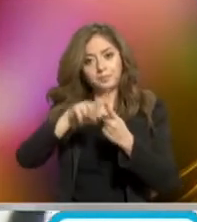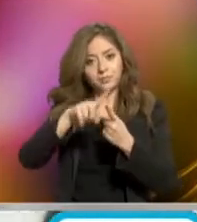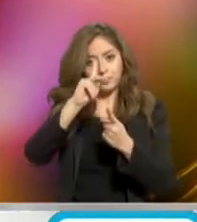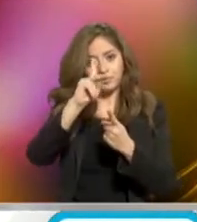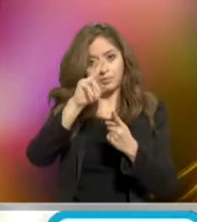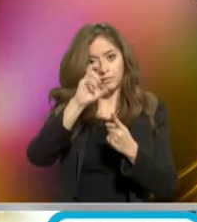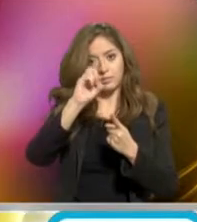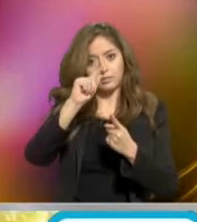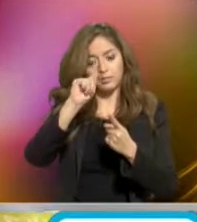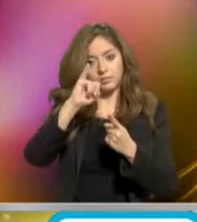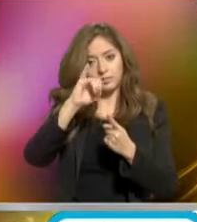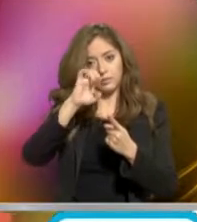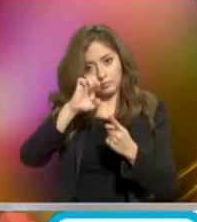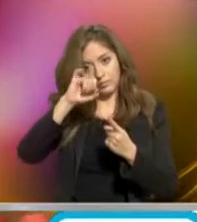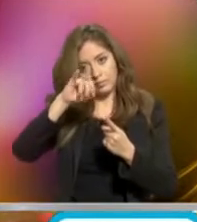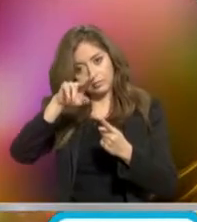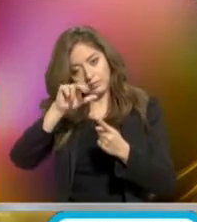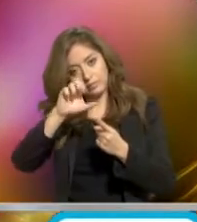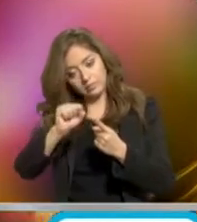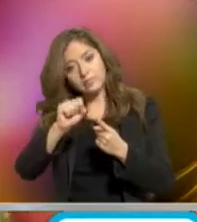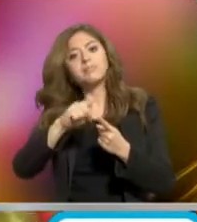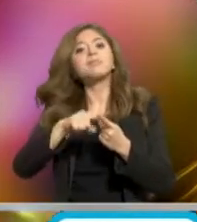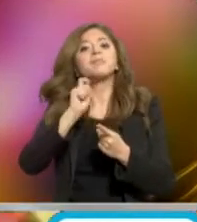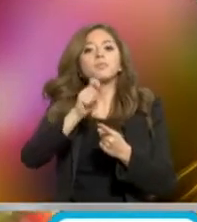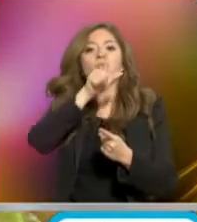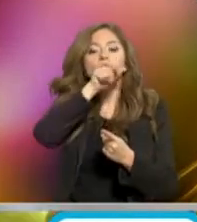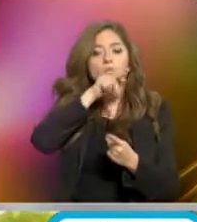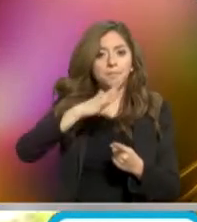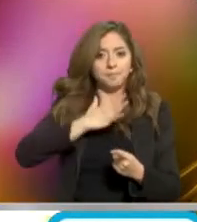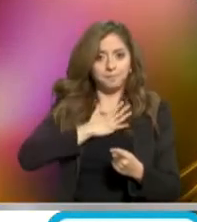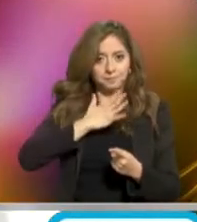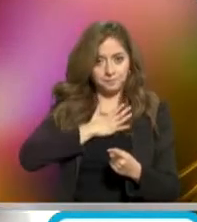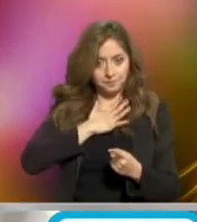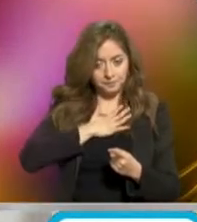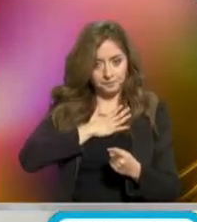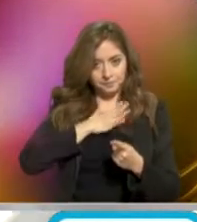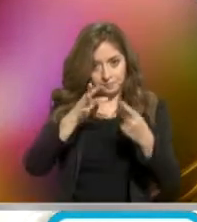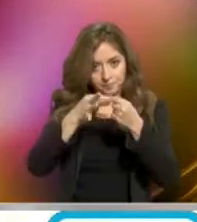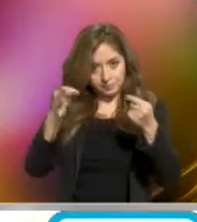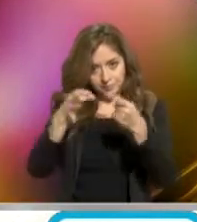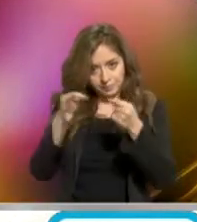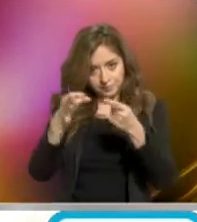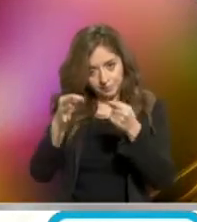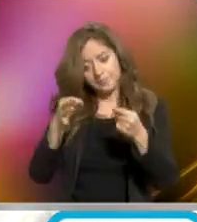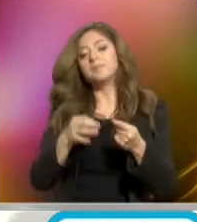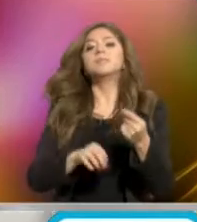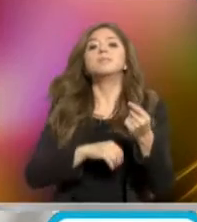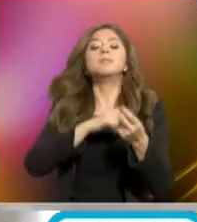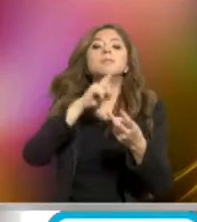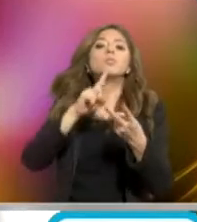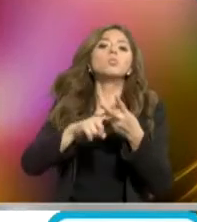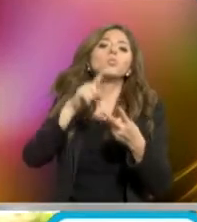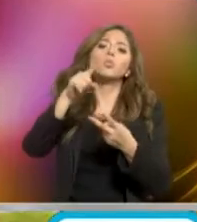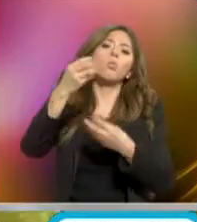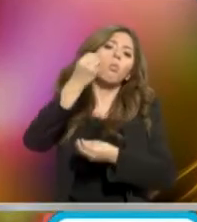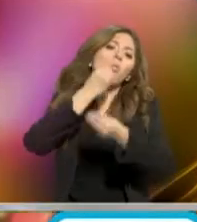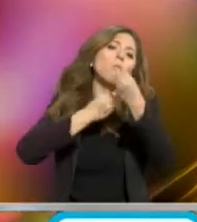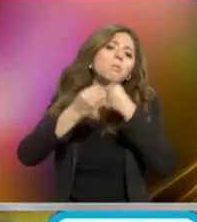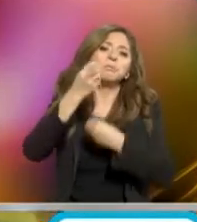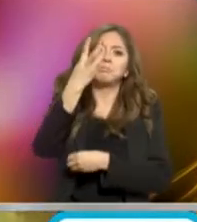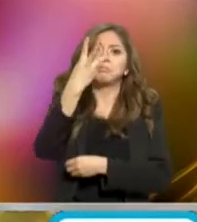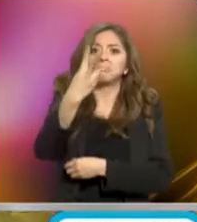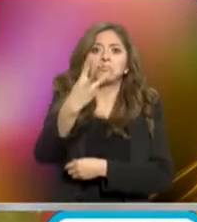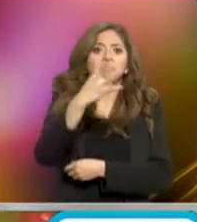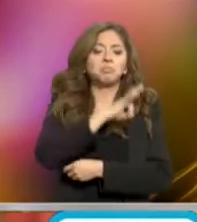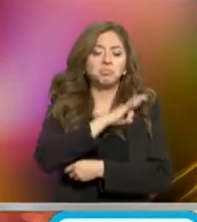proteínas, tenemos... ¿En dónde está la proteína? La Cuéntame. proteína en el pollo, Adentro pechuga hay- de pollo. hay pechuga de pollo deshebrada. Exactamente. Muy bien. Y de esto nos podemos comer hasta 3 enchiladas.